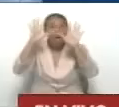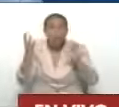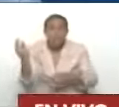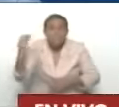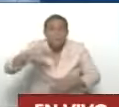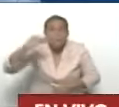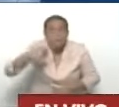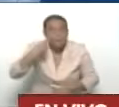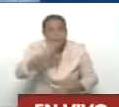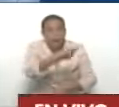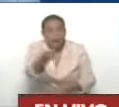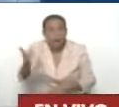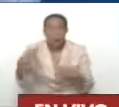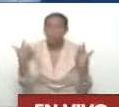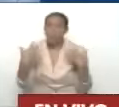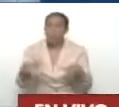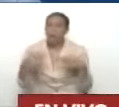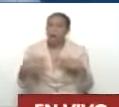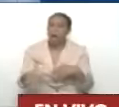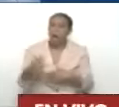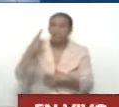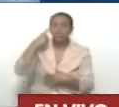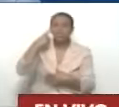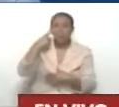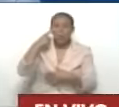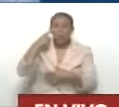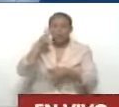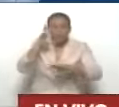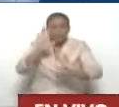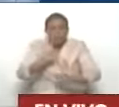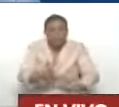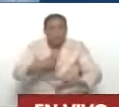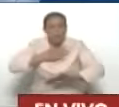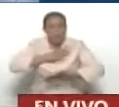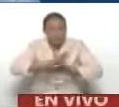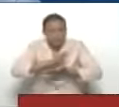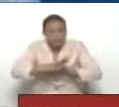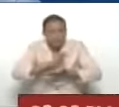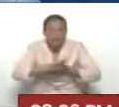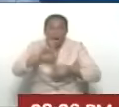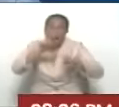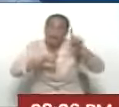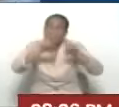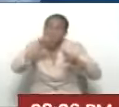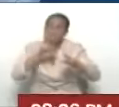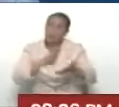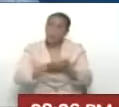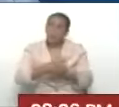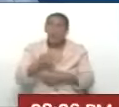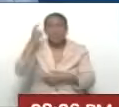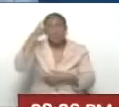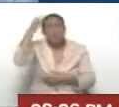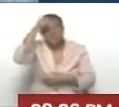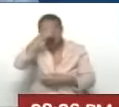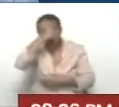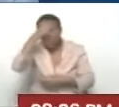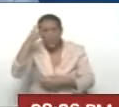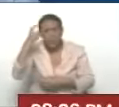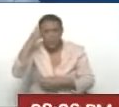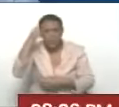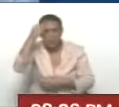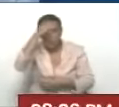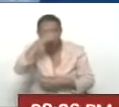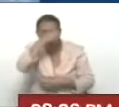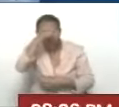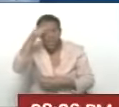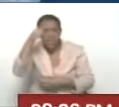más. Y me tomo, mira, y a veces los domingos